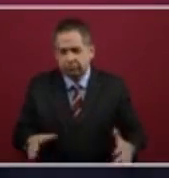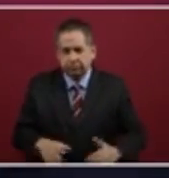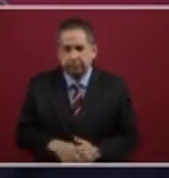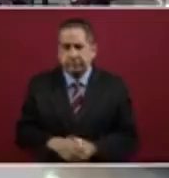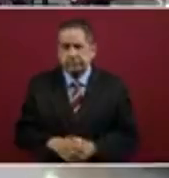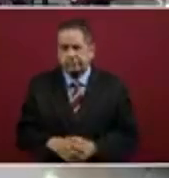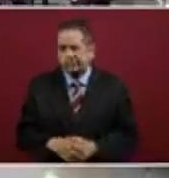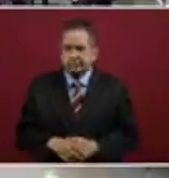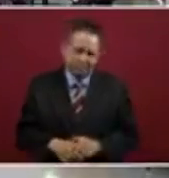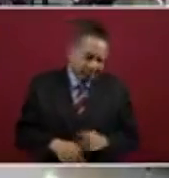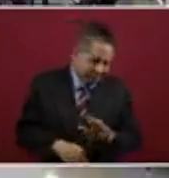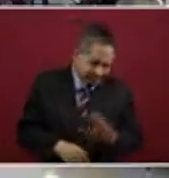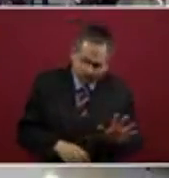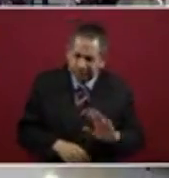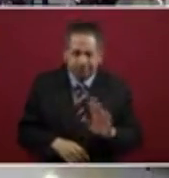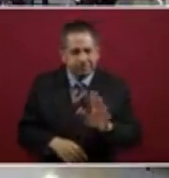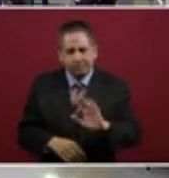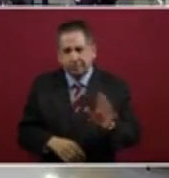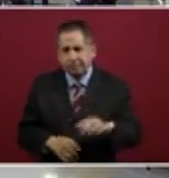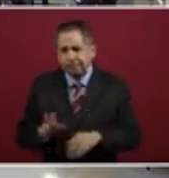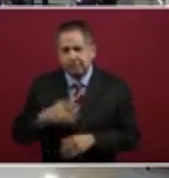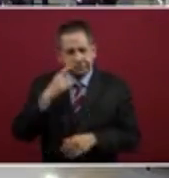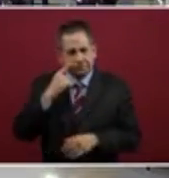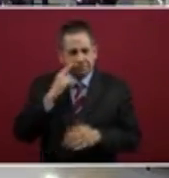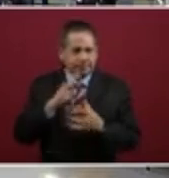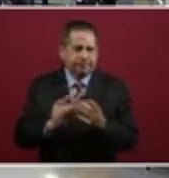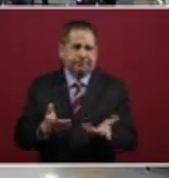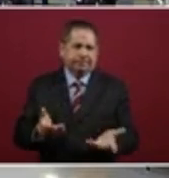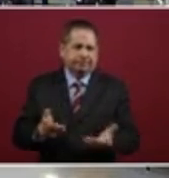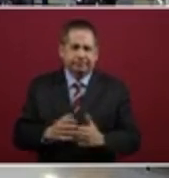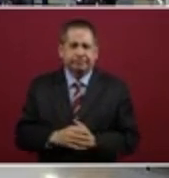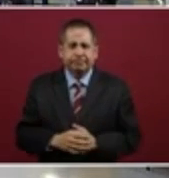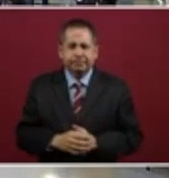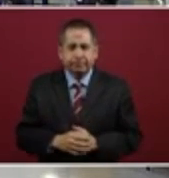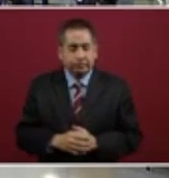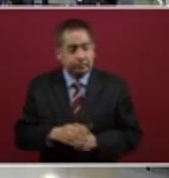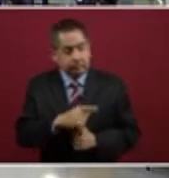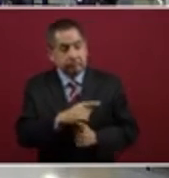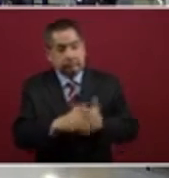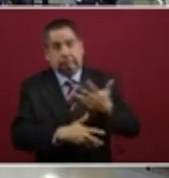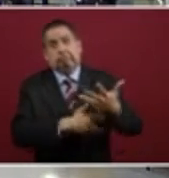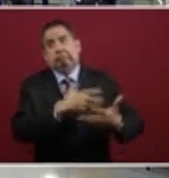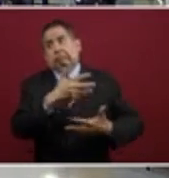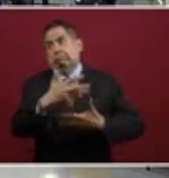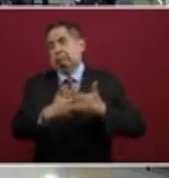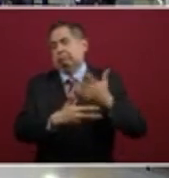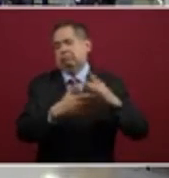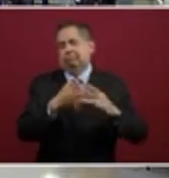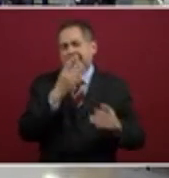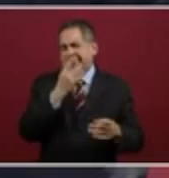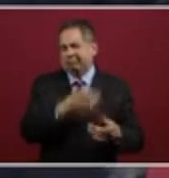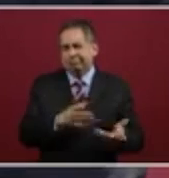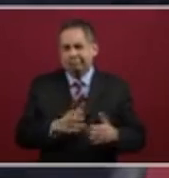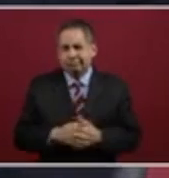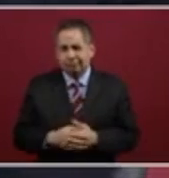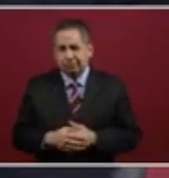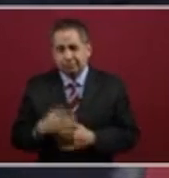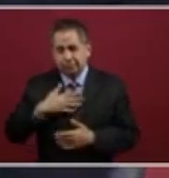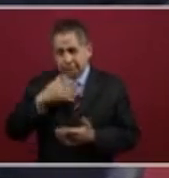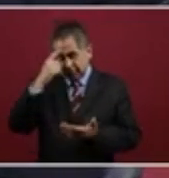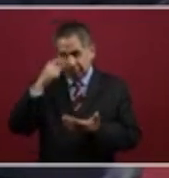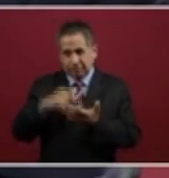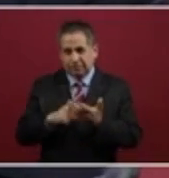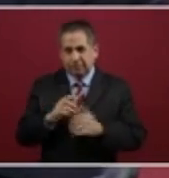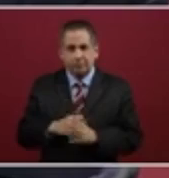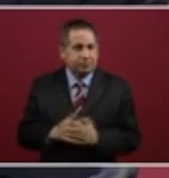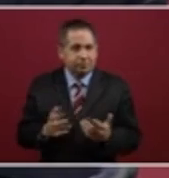No, ya fíjense, se ha hecho tanto ruido con eso que yo creo que se